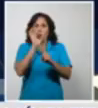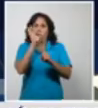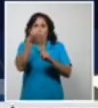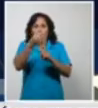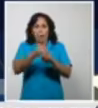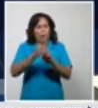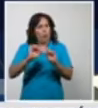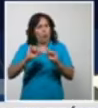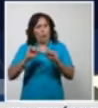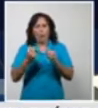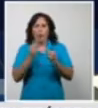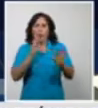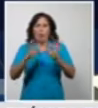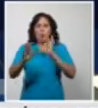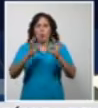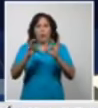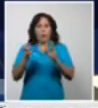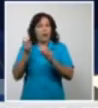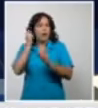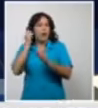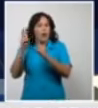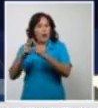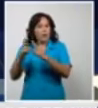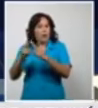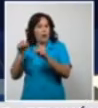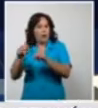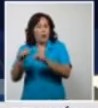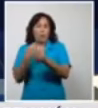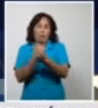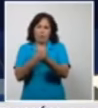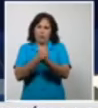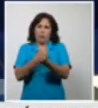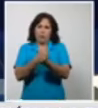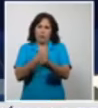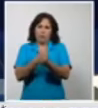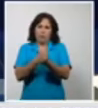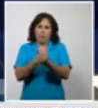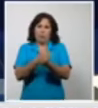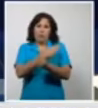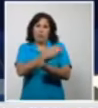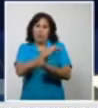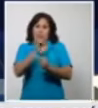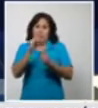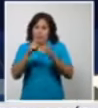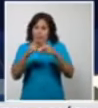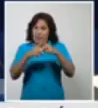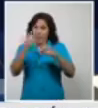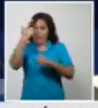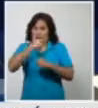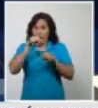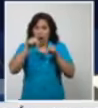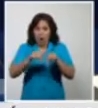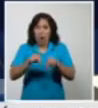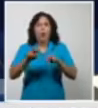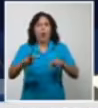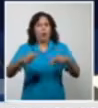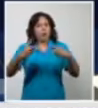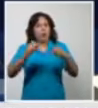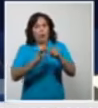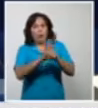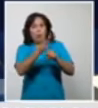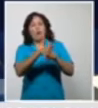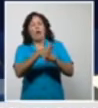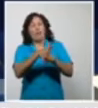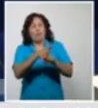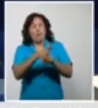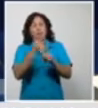para proteger a su pareja por este riesgo. Bueno, pues en China han encontrado esta